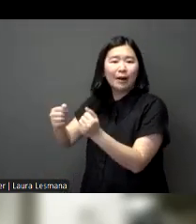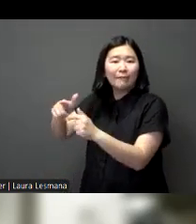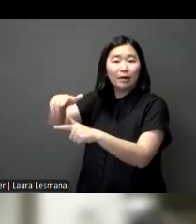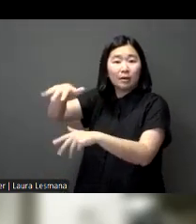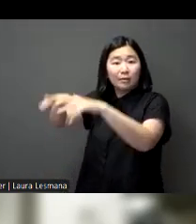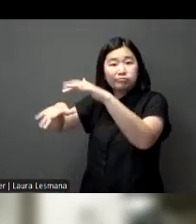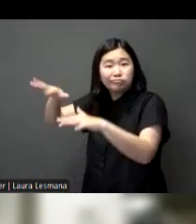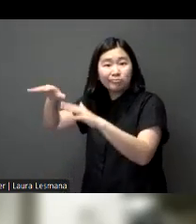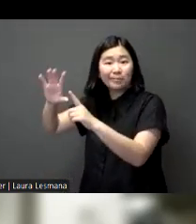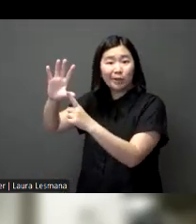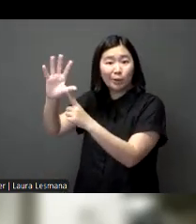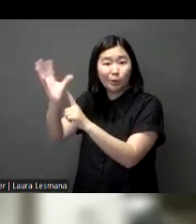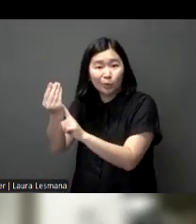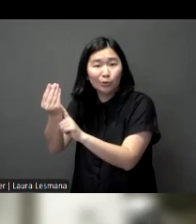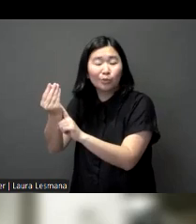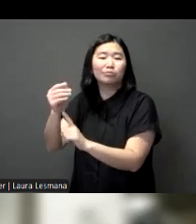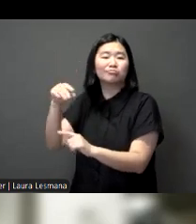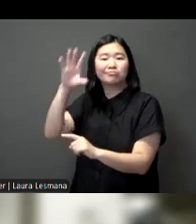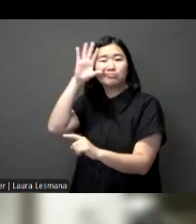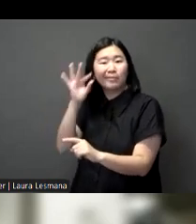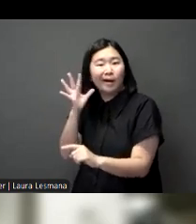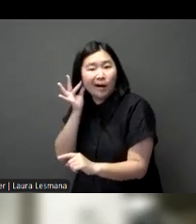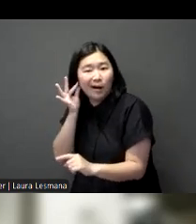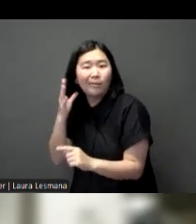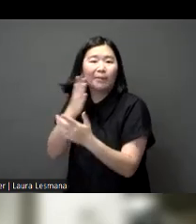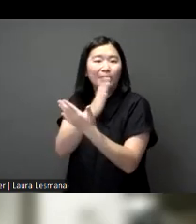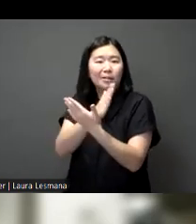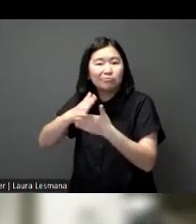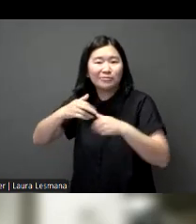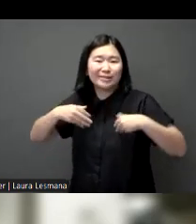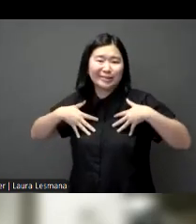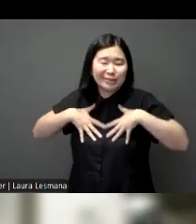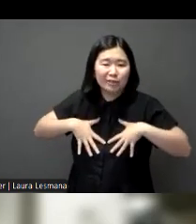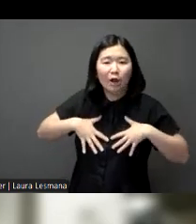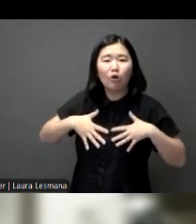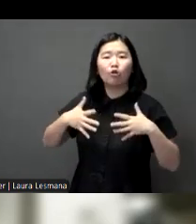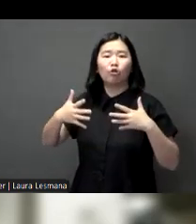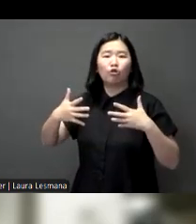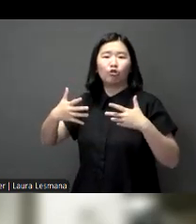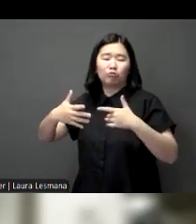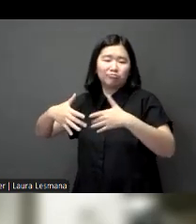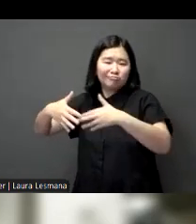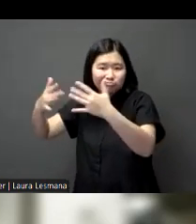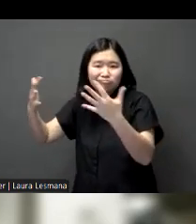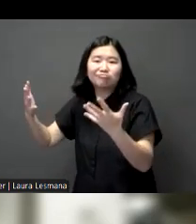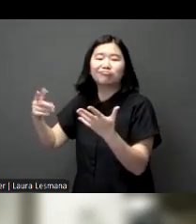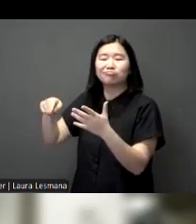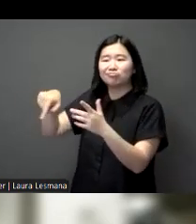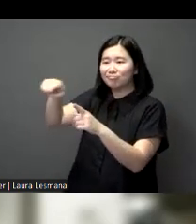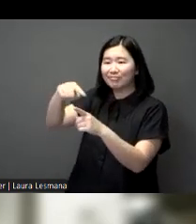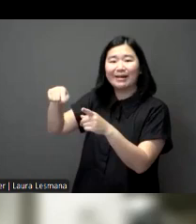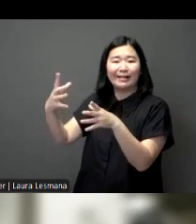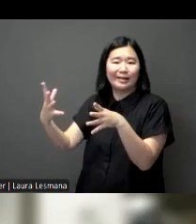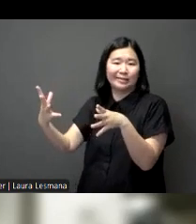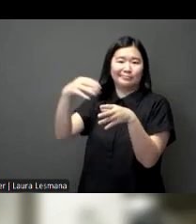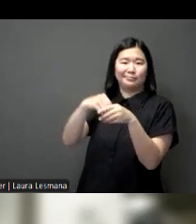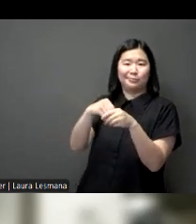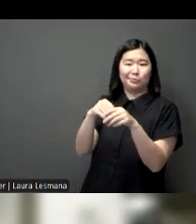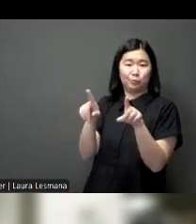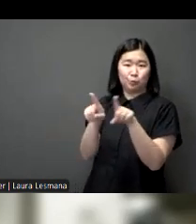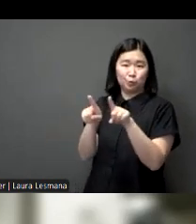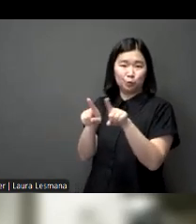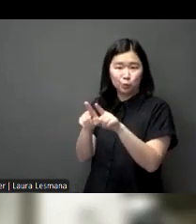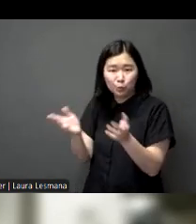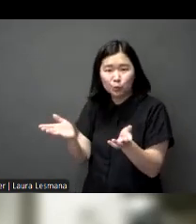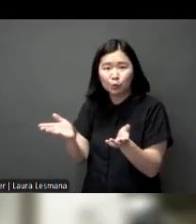que nos vimos en la necesidad de tomar una decisión en cuál de los dos programas íbamos a trabajar, si en cáncer de mama o cáncer